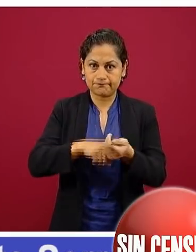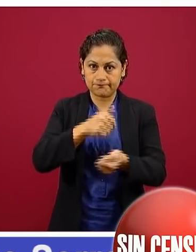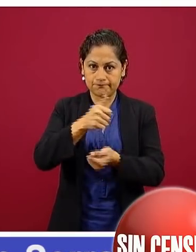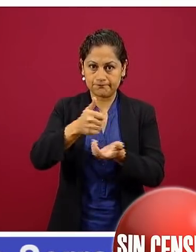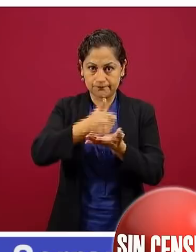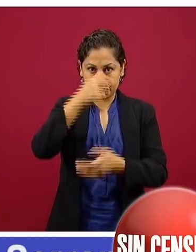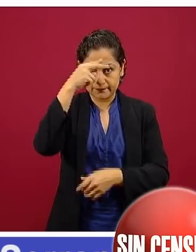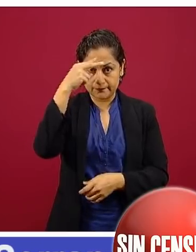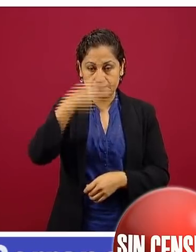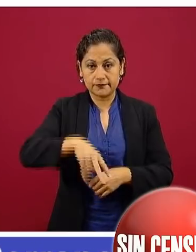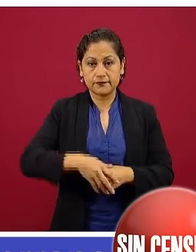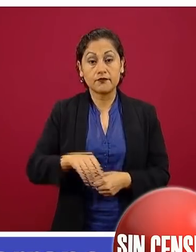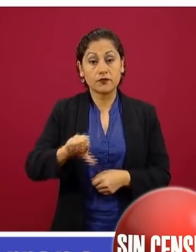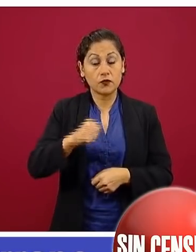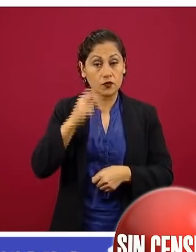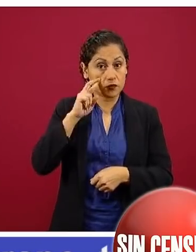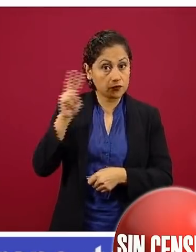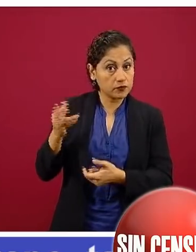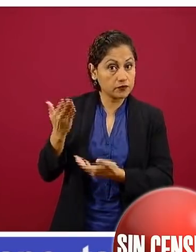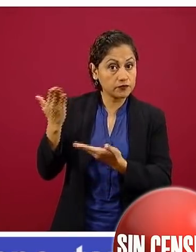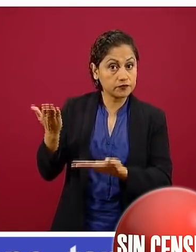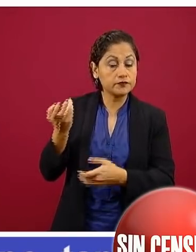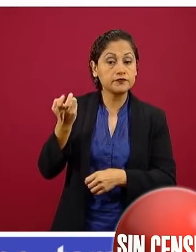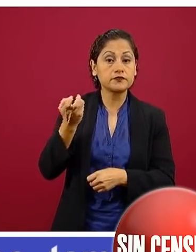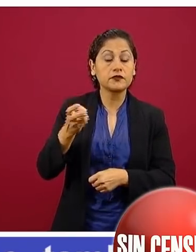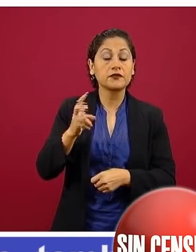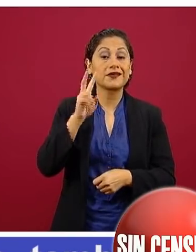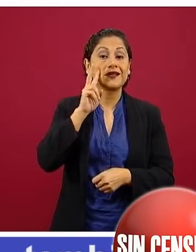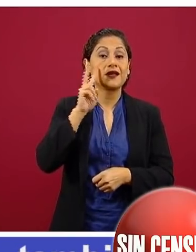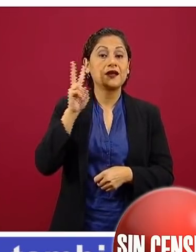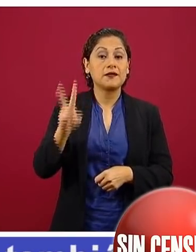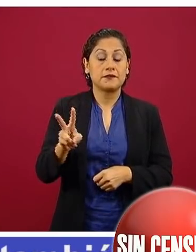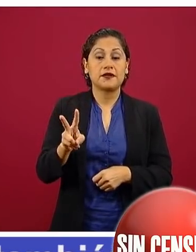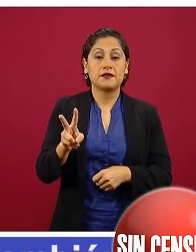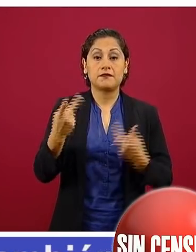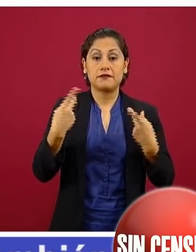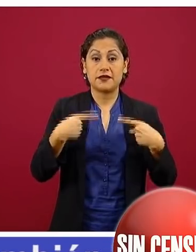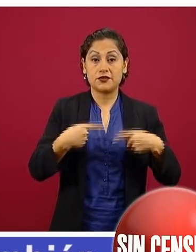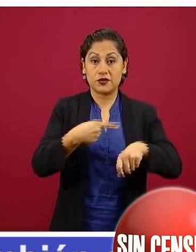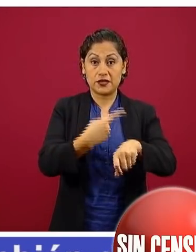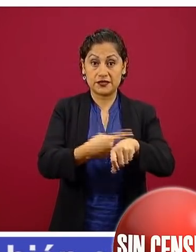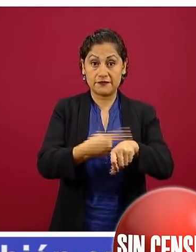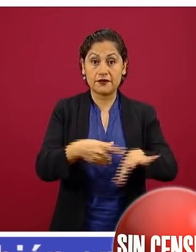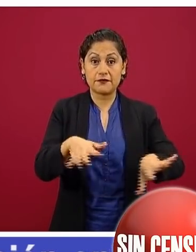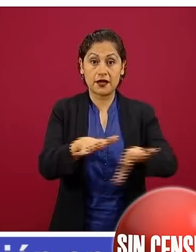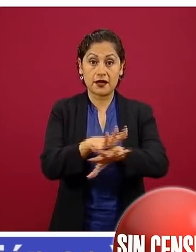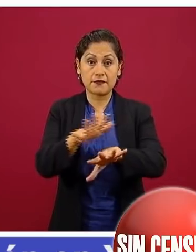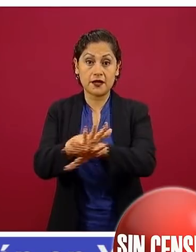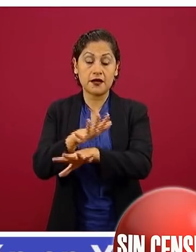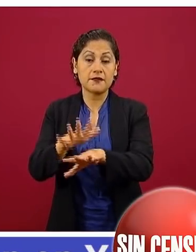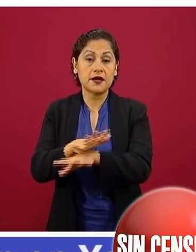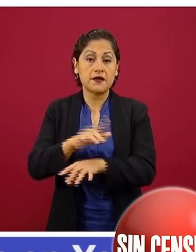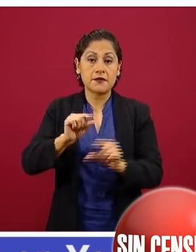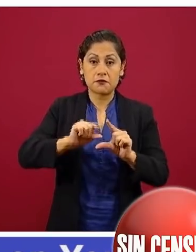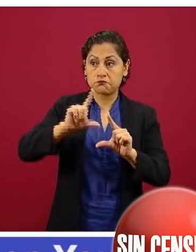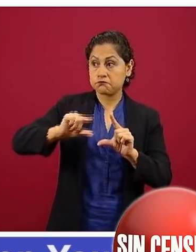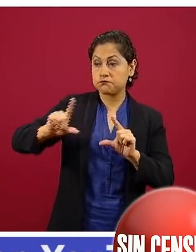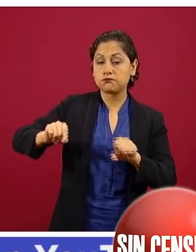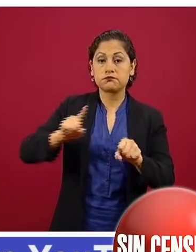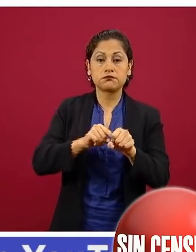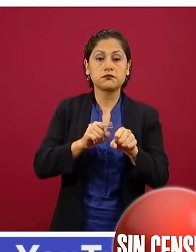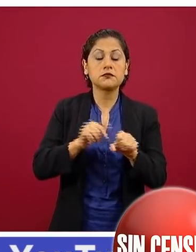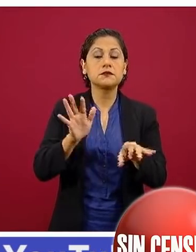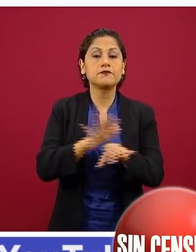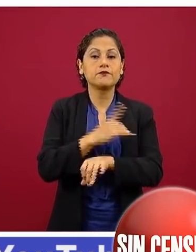siguiente diapositiva, aquí lo que vemos es cómo ha cambiado la cantidad de casos de acuerdo a la fecha en que han ocurrido los